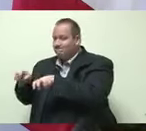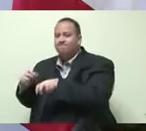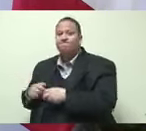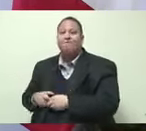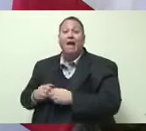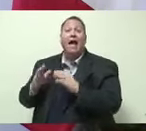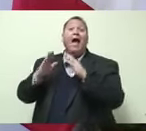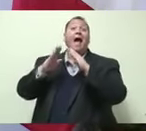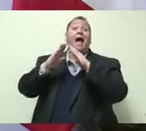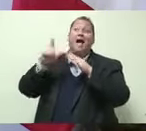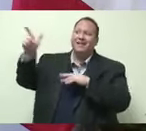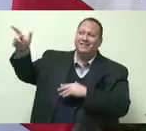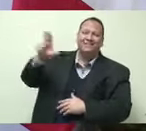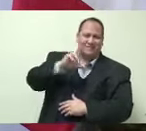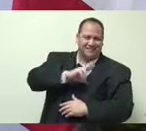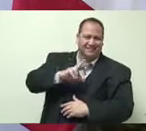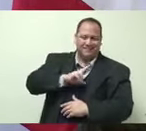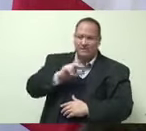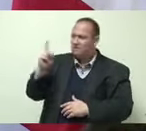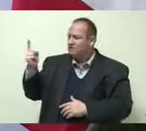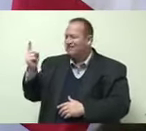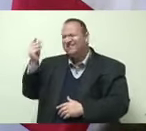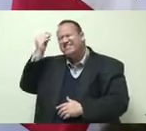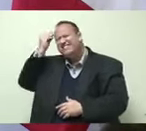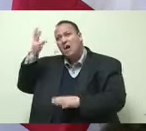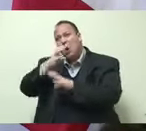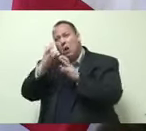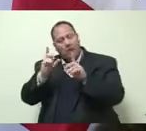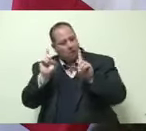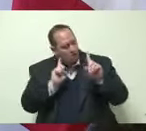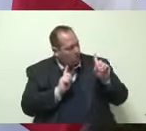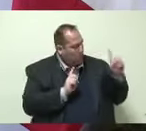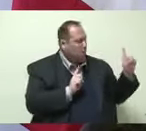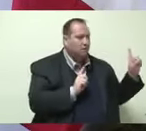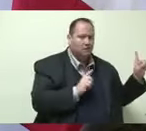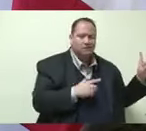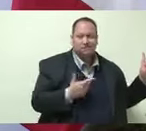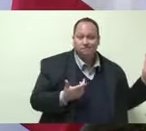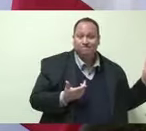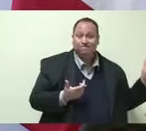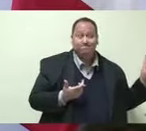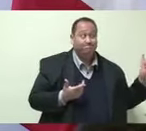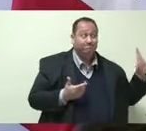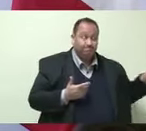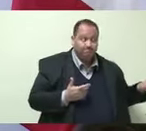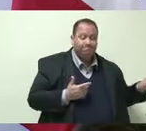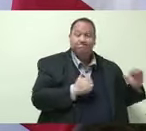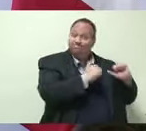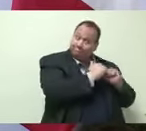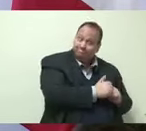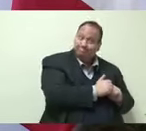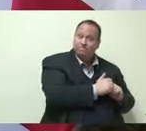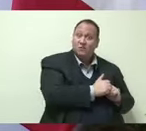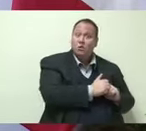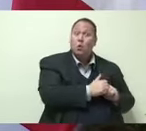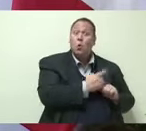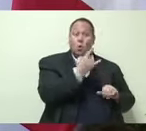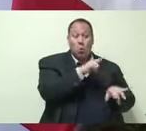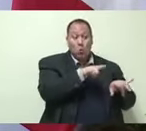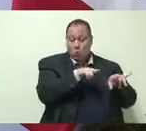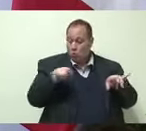en la casa esta que retaban se regresan porque olvidaron objetos personales uno de ellos y entonces ya no salieron en más de un